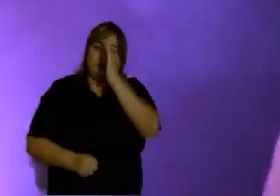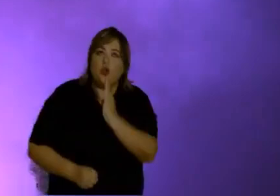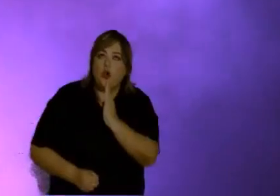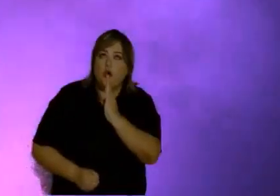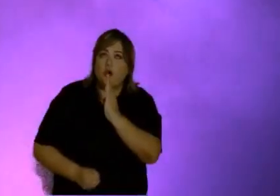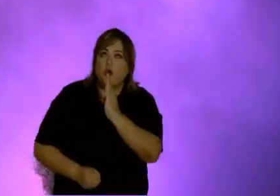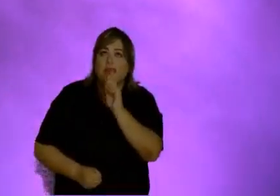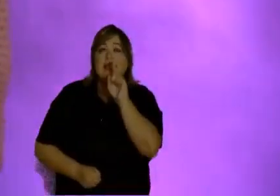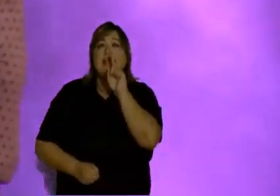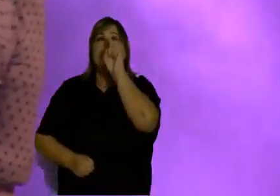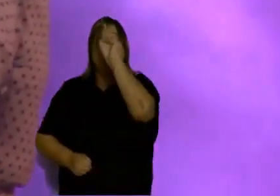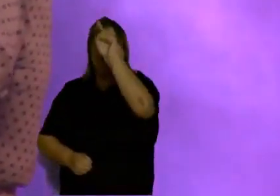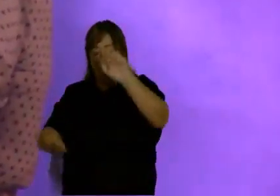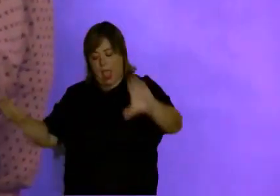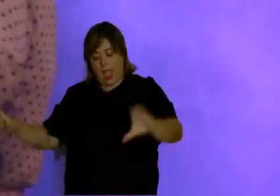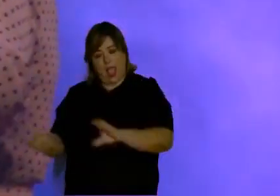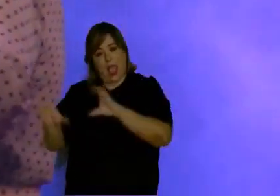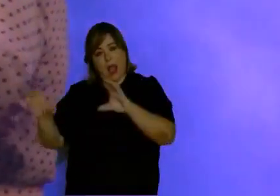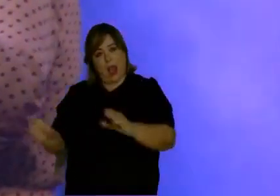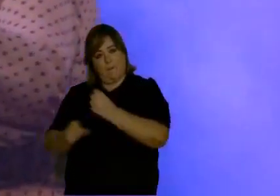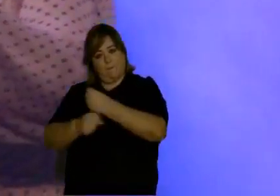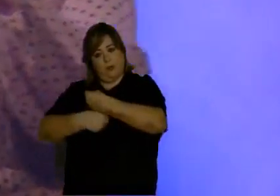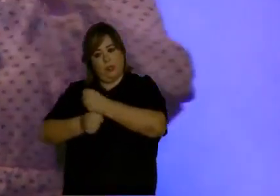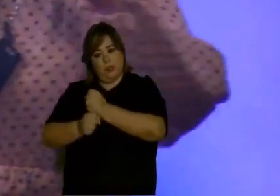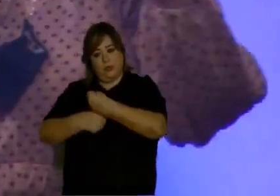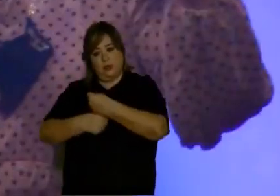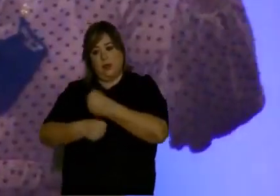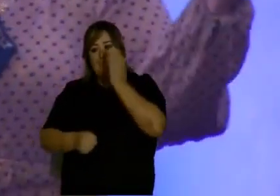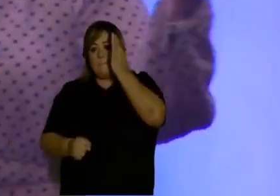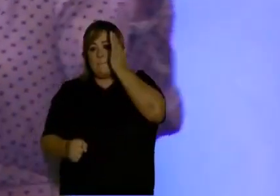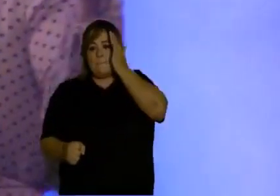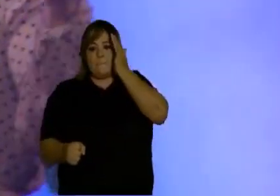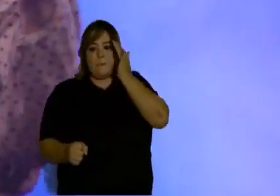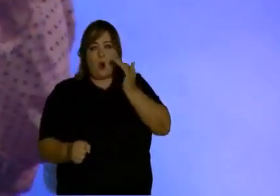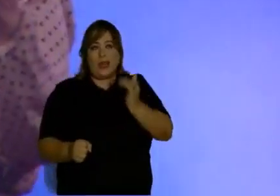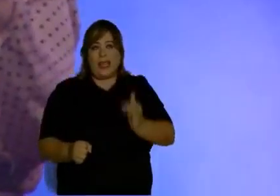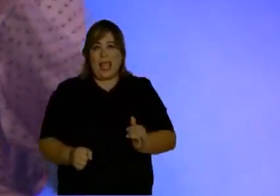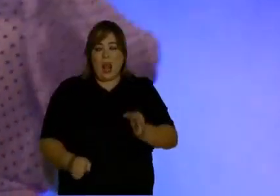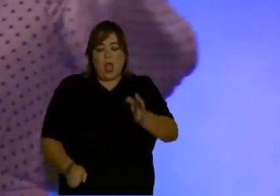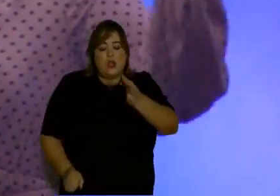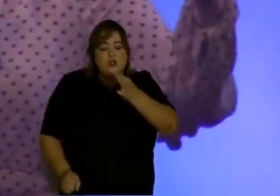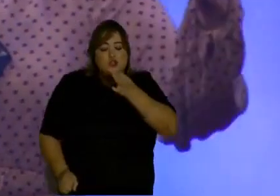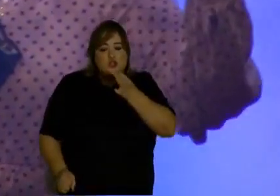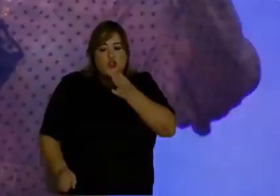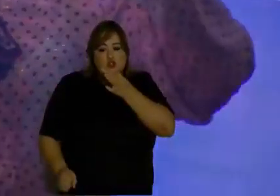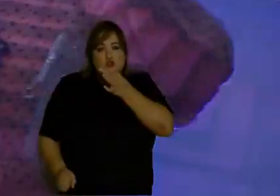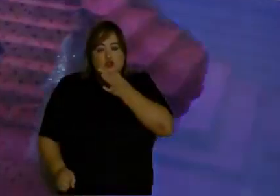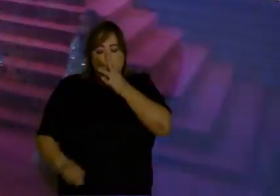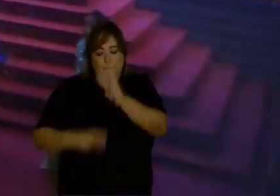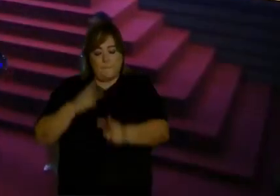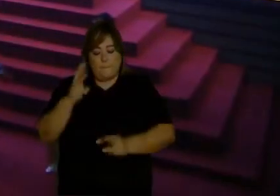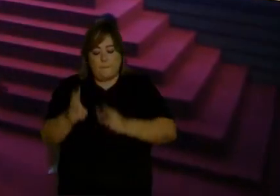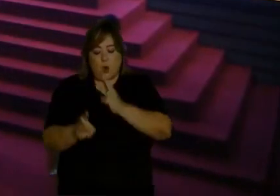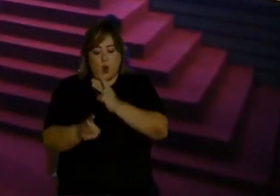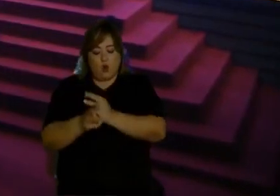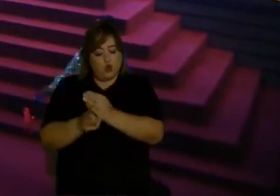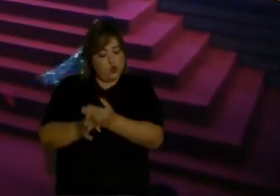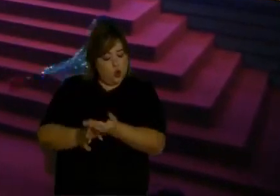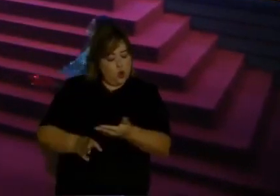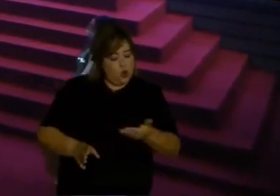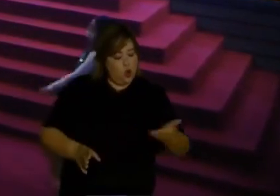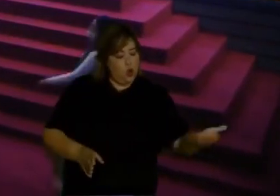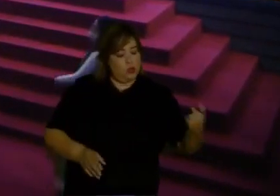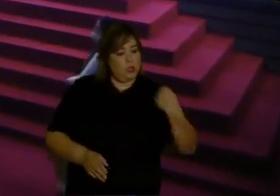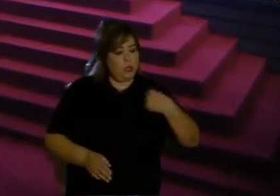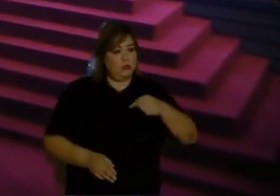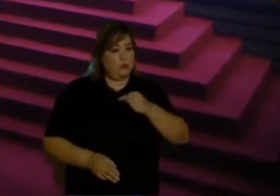hará. Y Él hará. Dios está a punto de hacer cosas a nivel mundial que nos vamos a quedar atónitos,